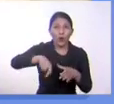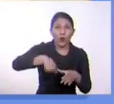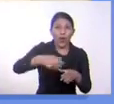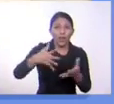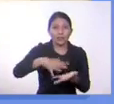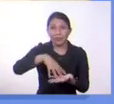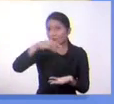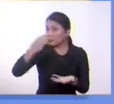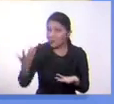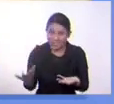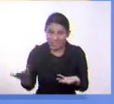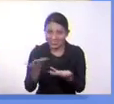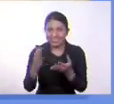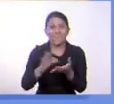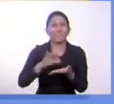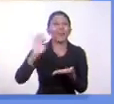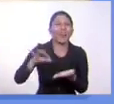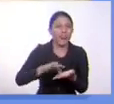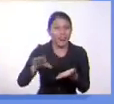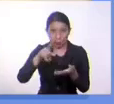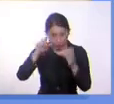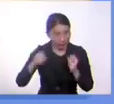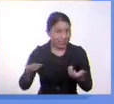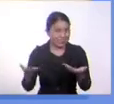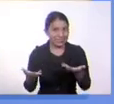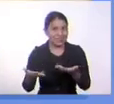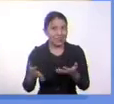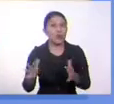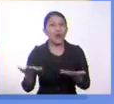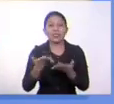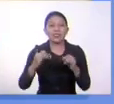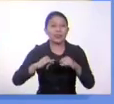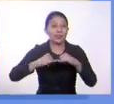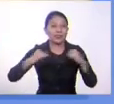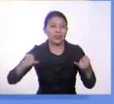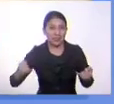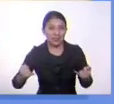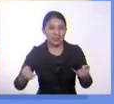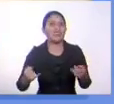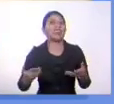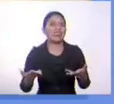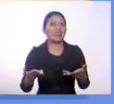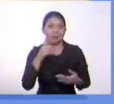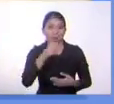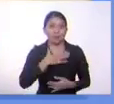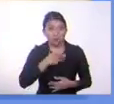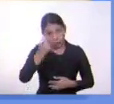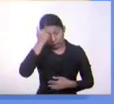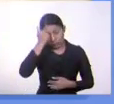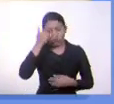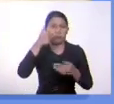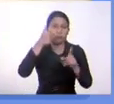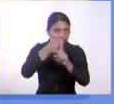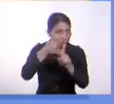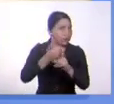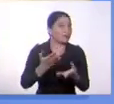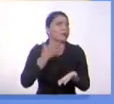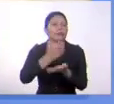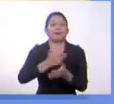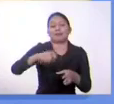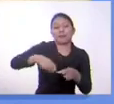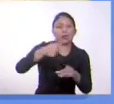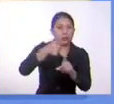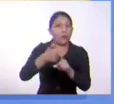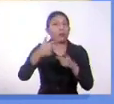arroz, cómo hacer los frijoles, cómo hacer la pasta, cómo hacer esas cosas que te gustan. Son fundamentales, porque si no